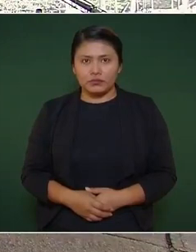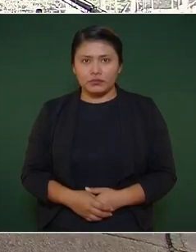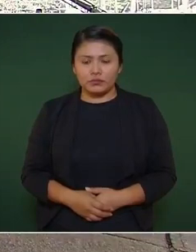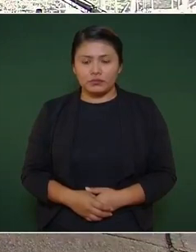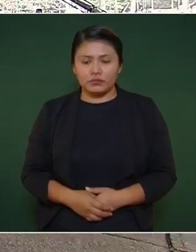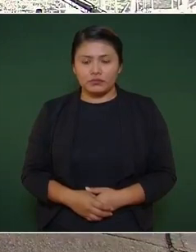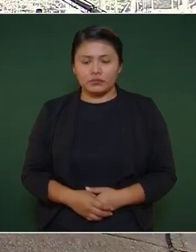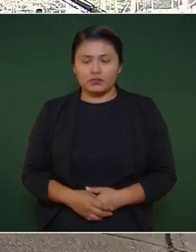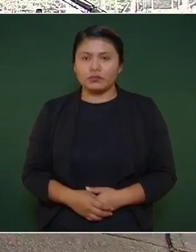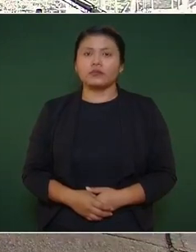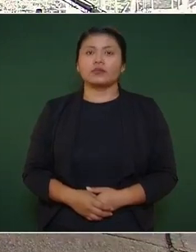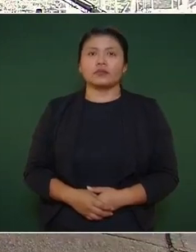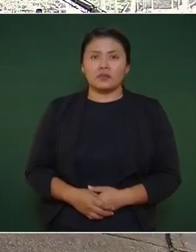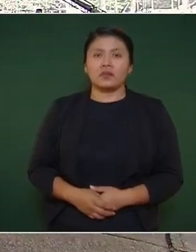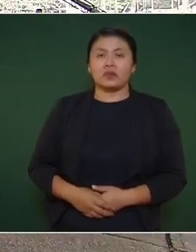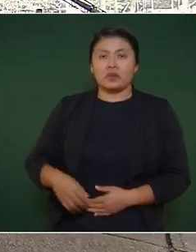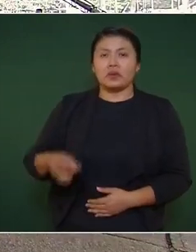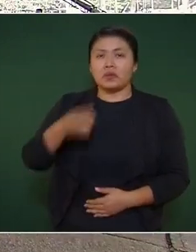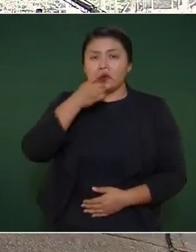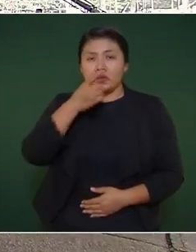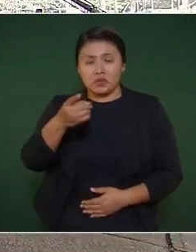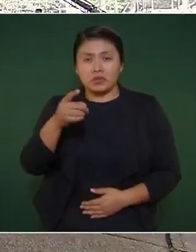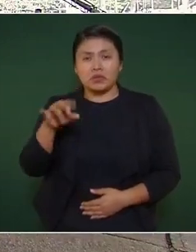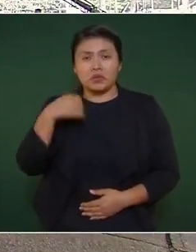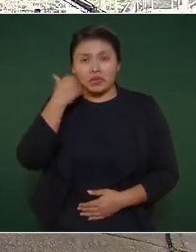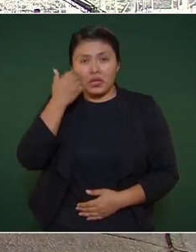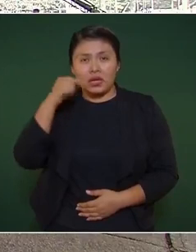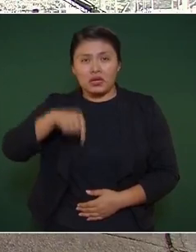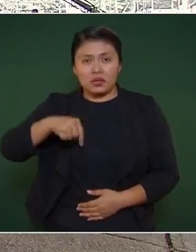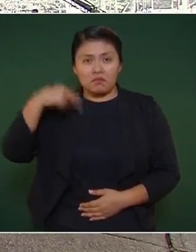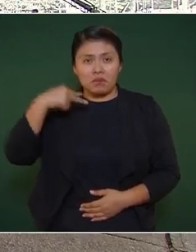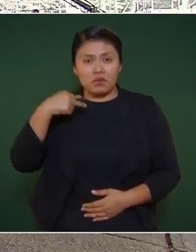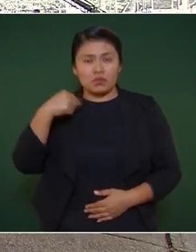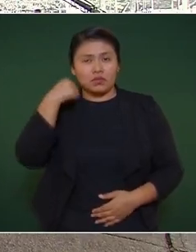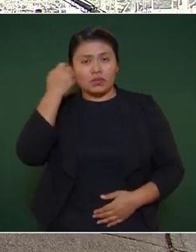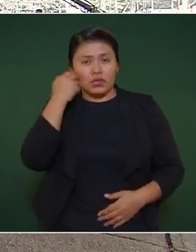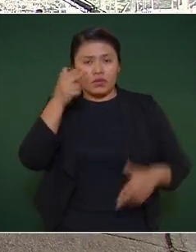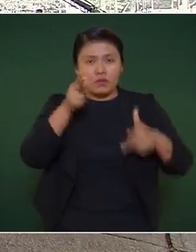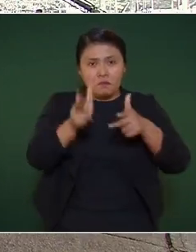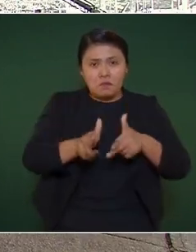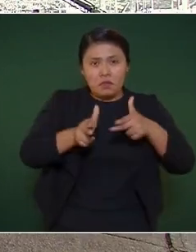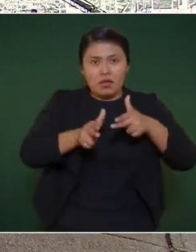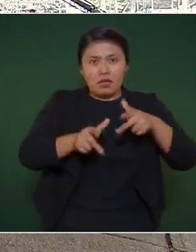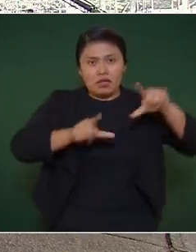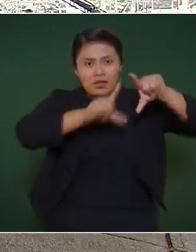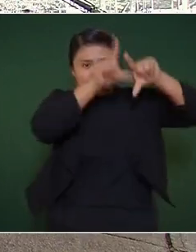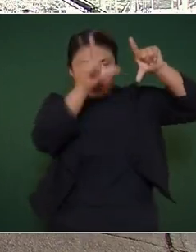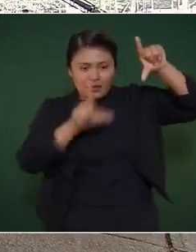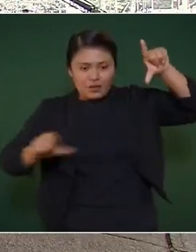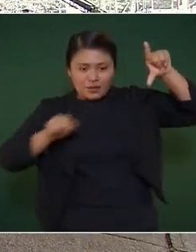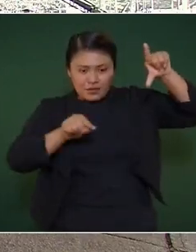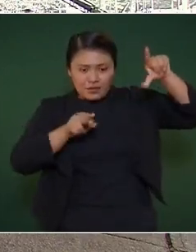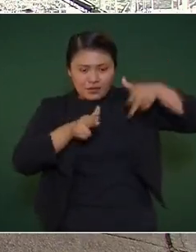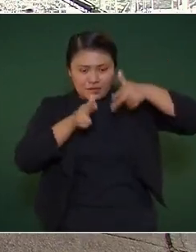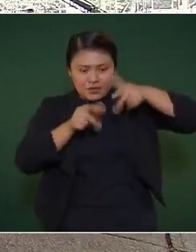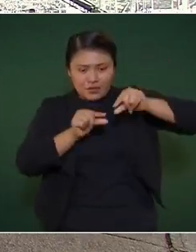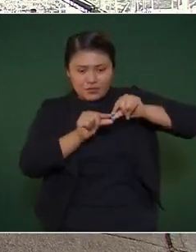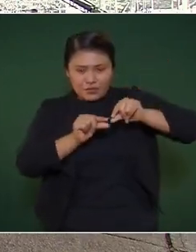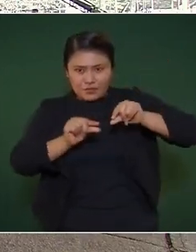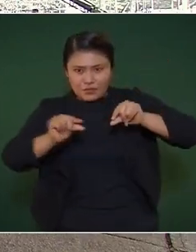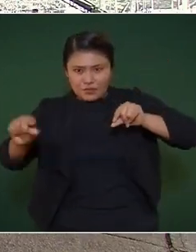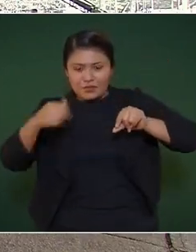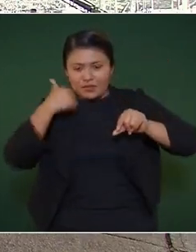del corredor interoceánico. Ellos han estado cooperando entre ellos para que se hagan estas rehabilitaciones y además dicen que